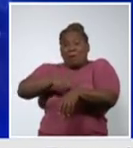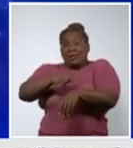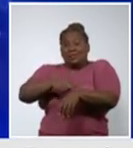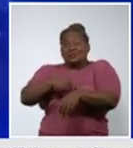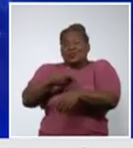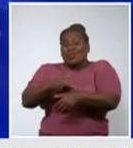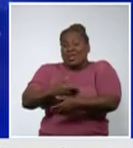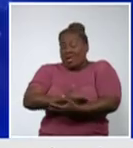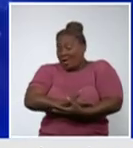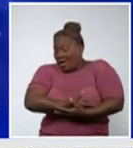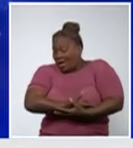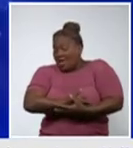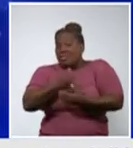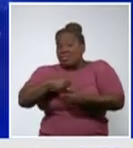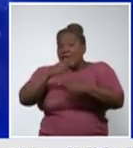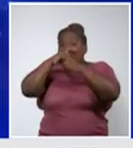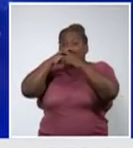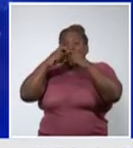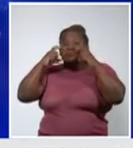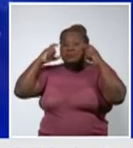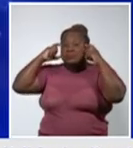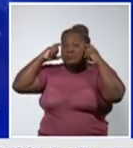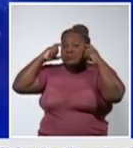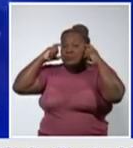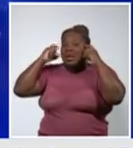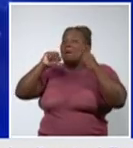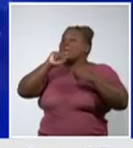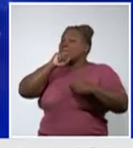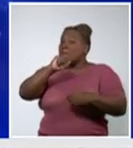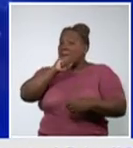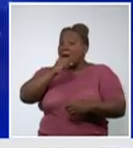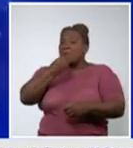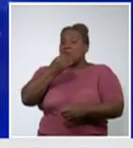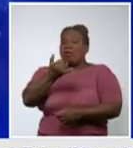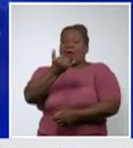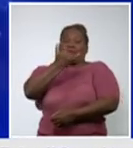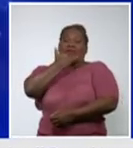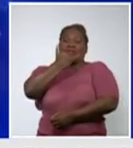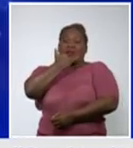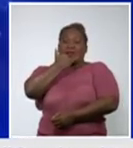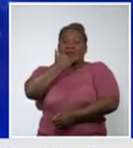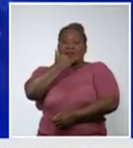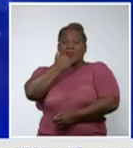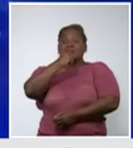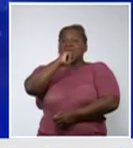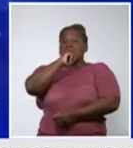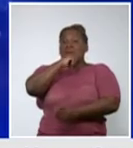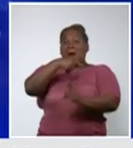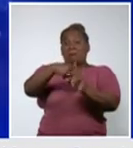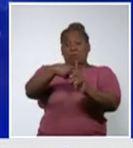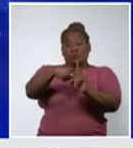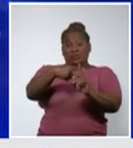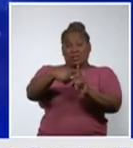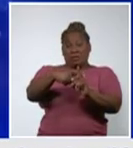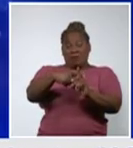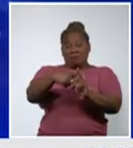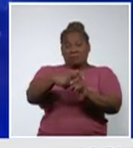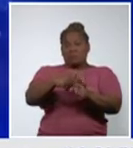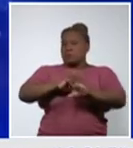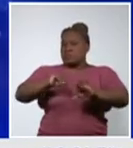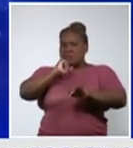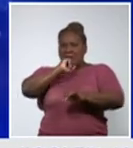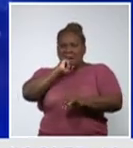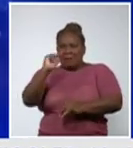si no tiene una correcta protección, pudiera afectar. Claro, si la madre estuviera positiva, ya negativa, no tiene por qué